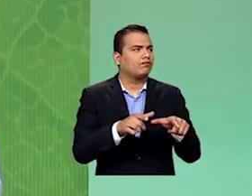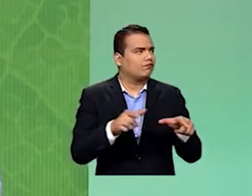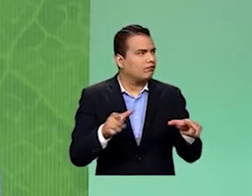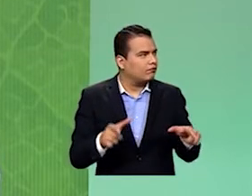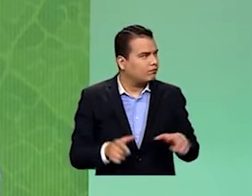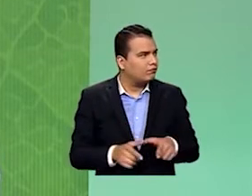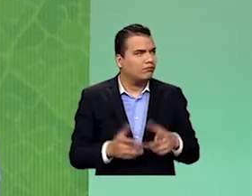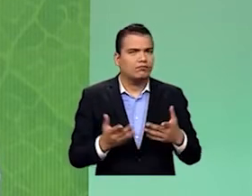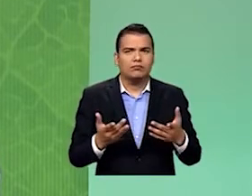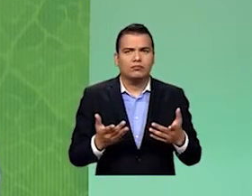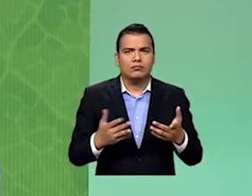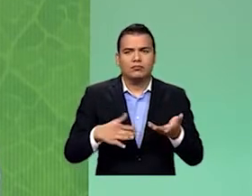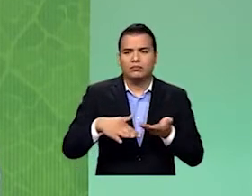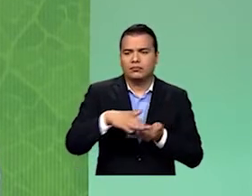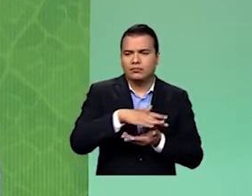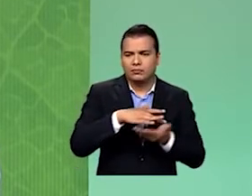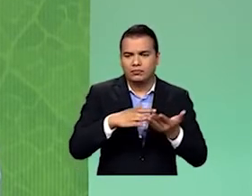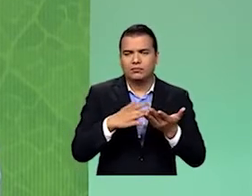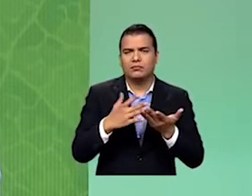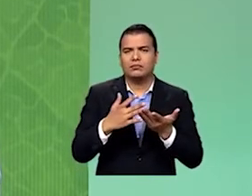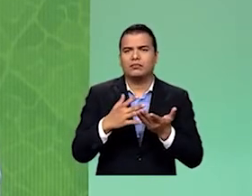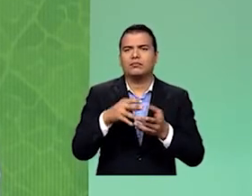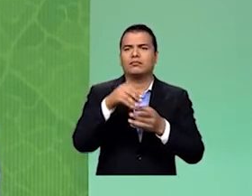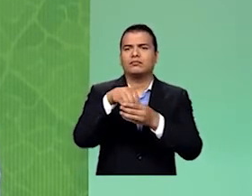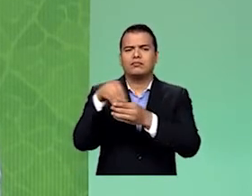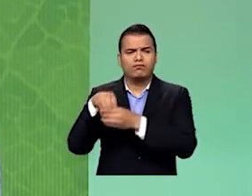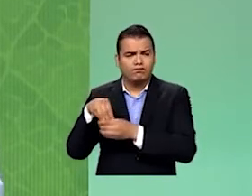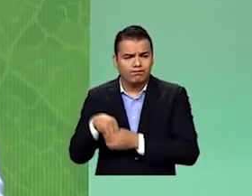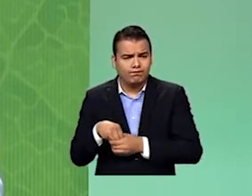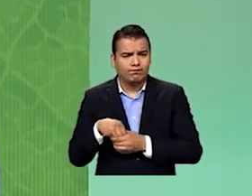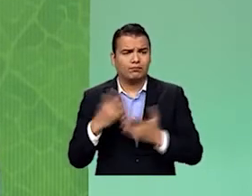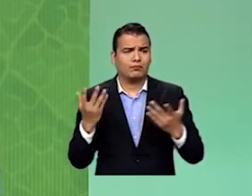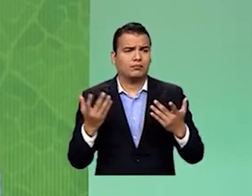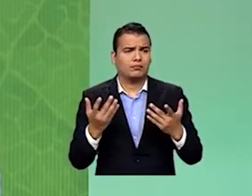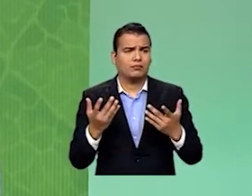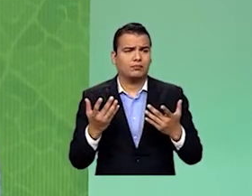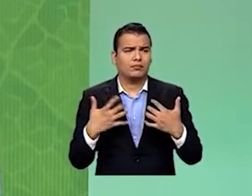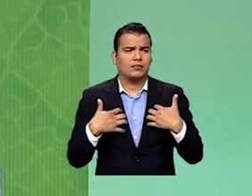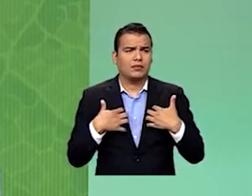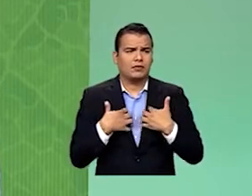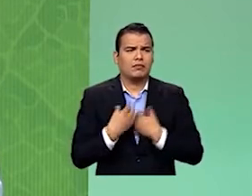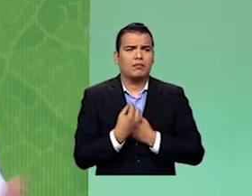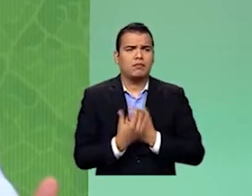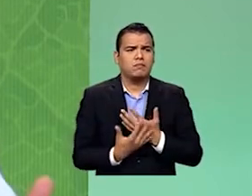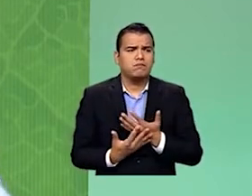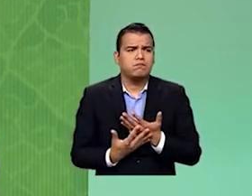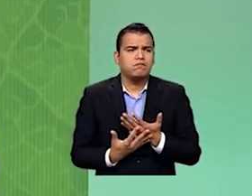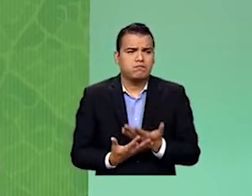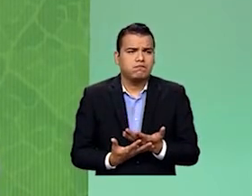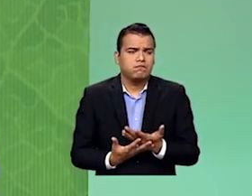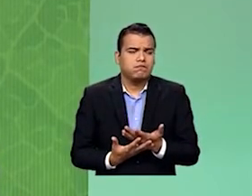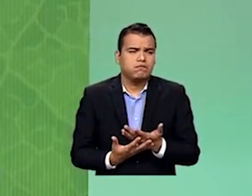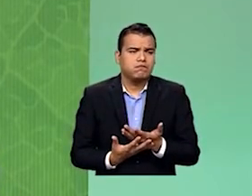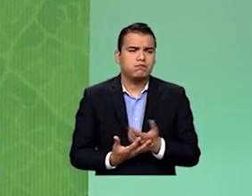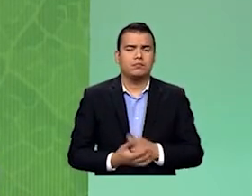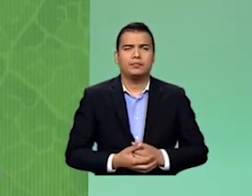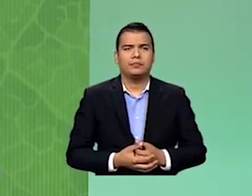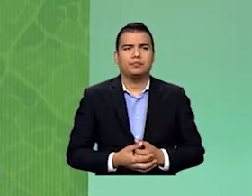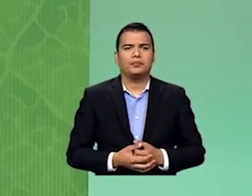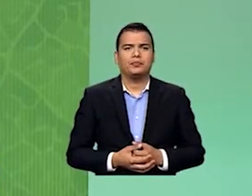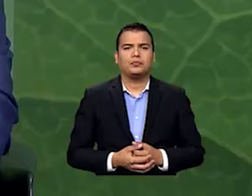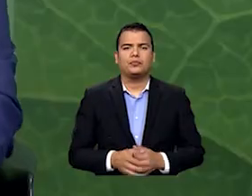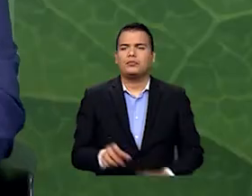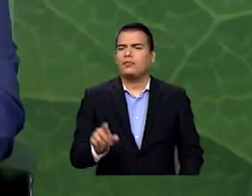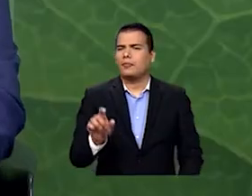de hábitats, de especies, de todos los organismos con los cuales coexistimos en este planeta. Muy